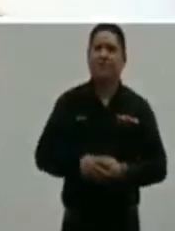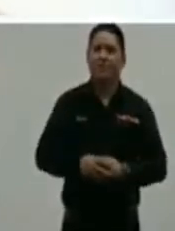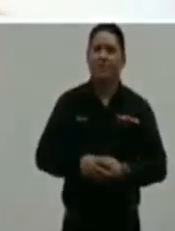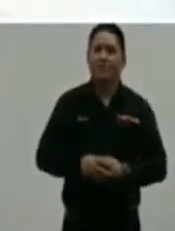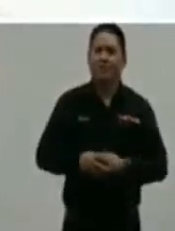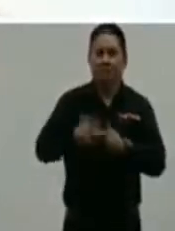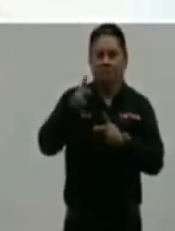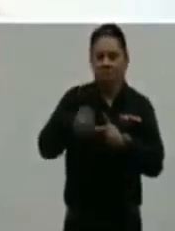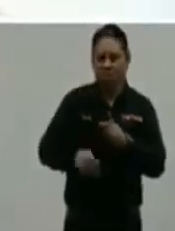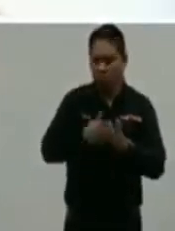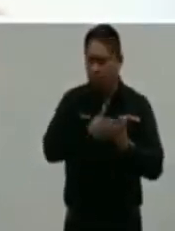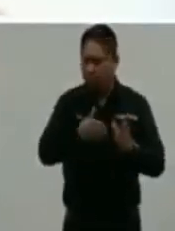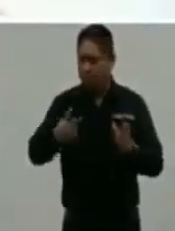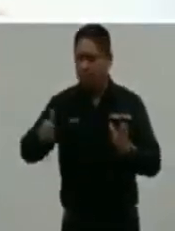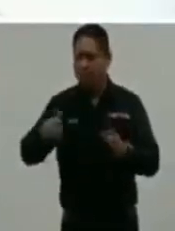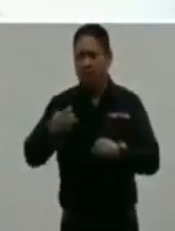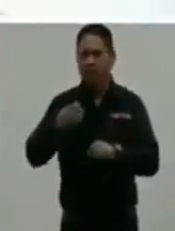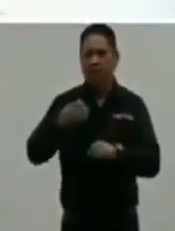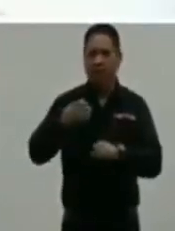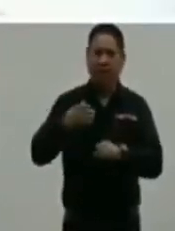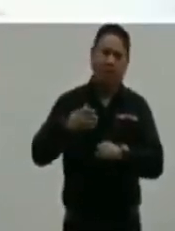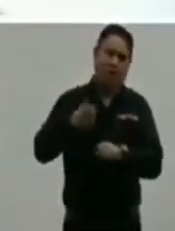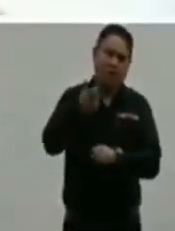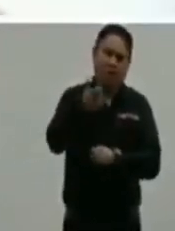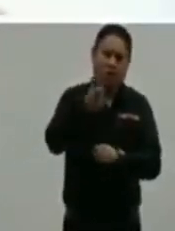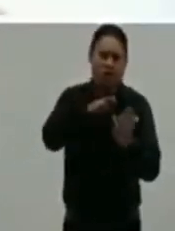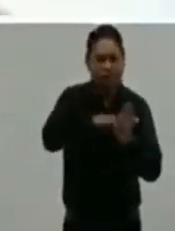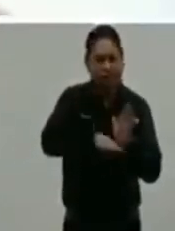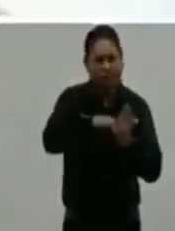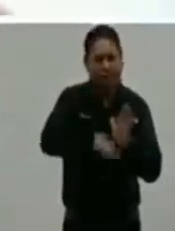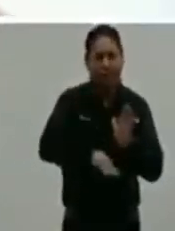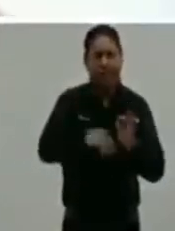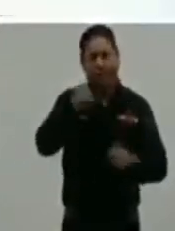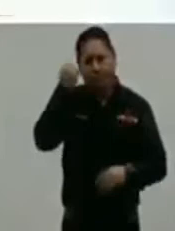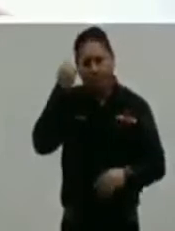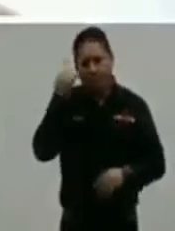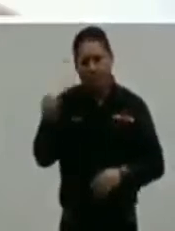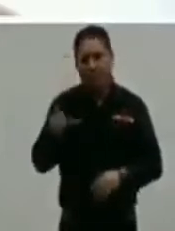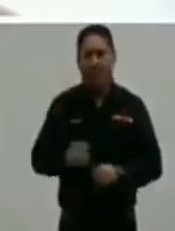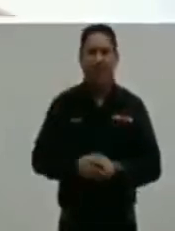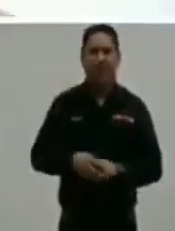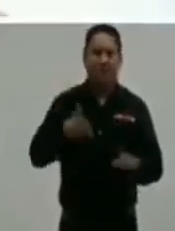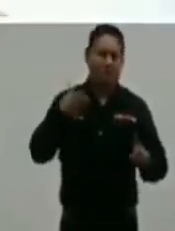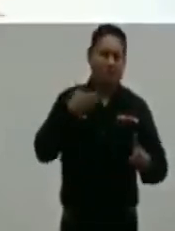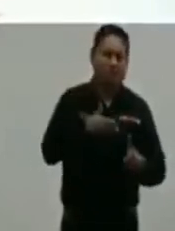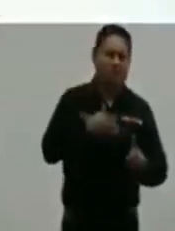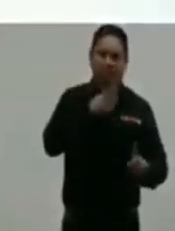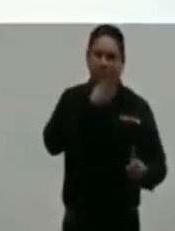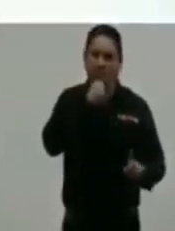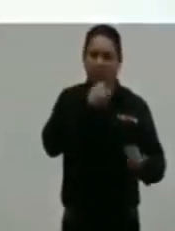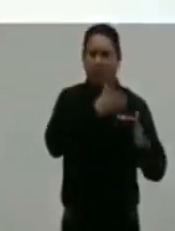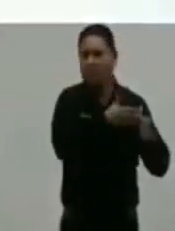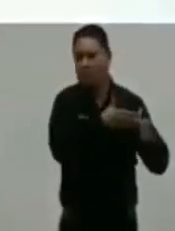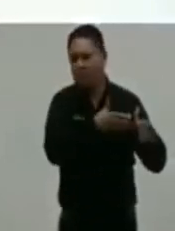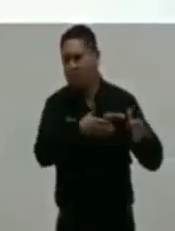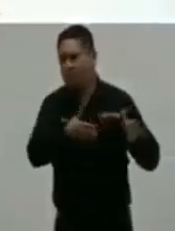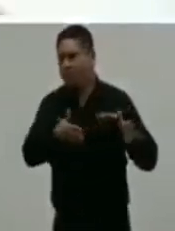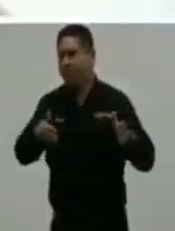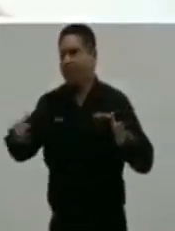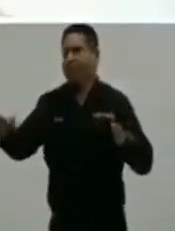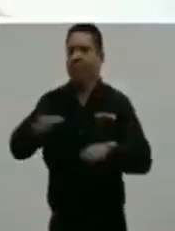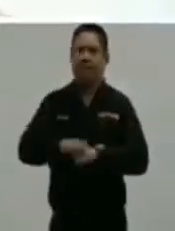acortar el tiempo y por lo tanto acortar los costos, y este objetivo no se llevaría a cabo porque se tendrían que